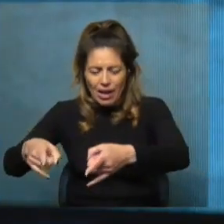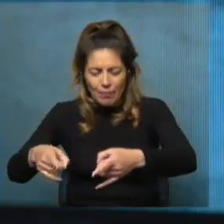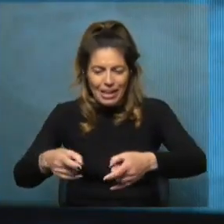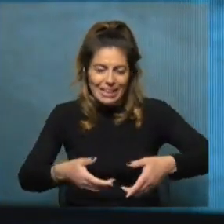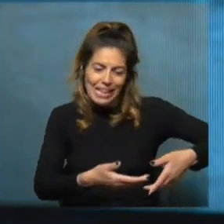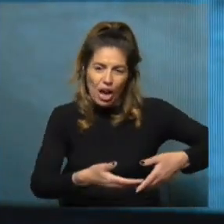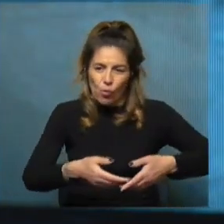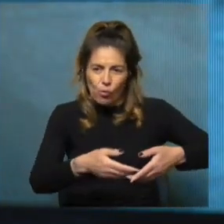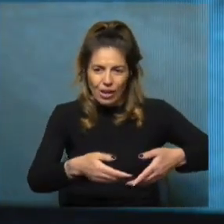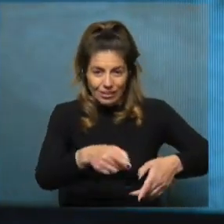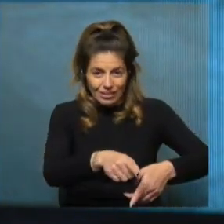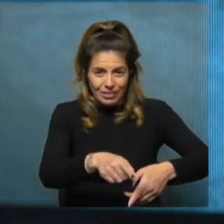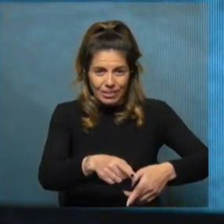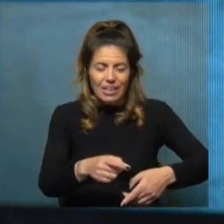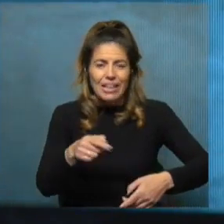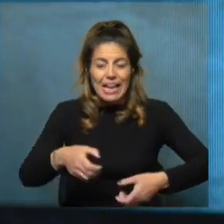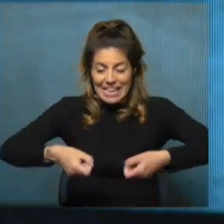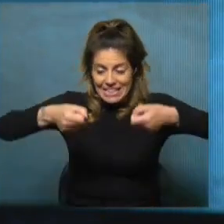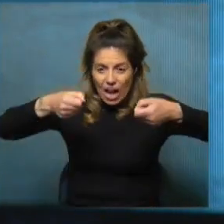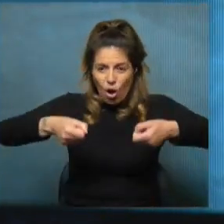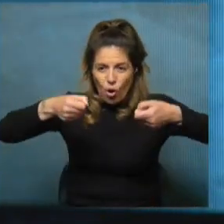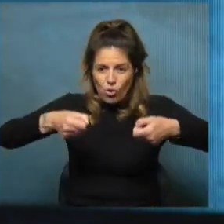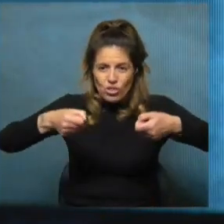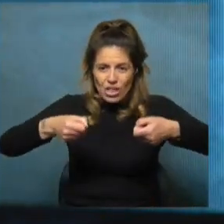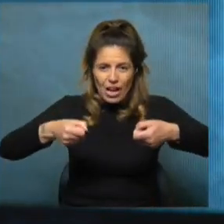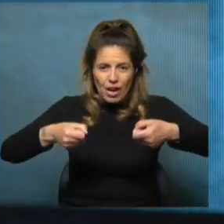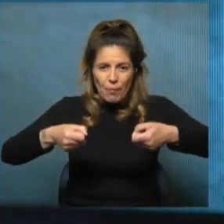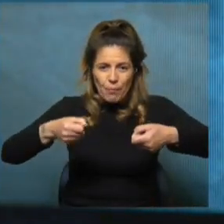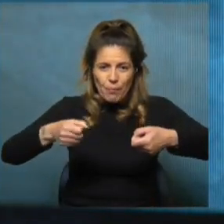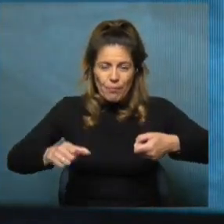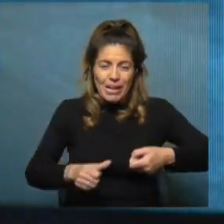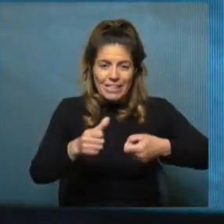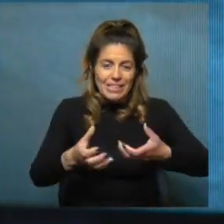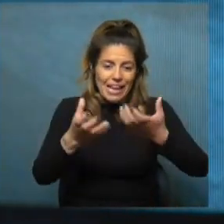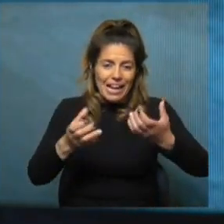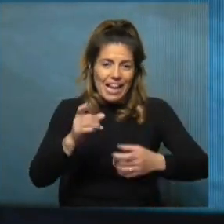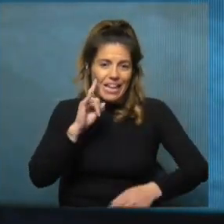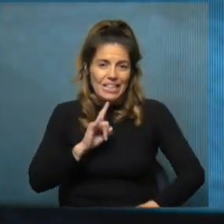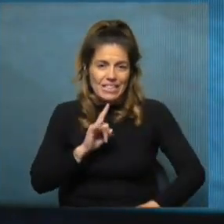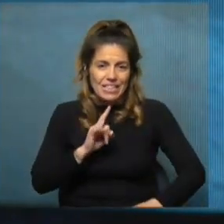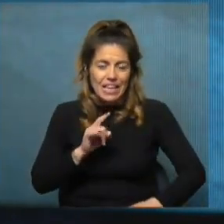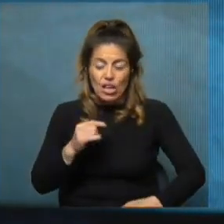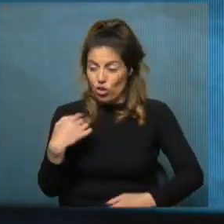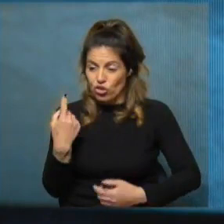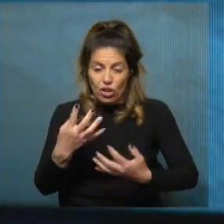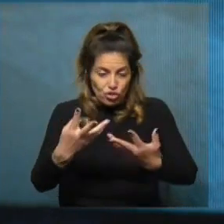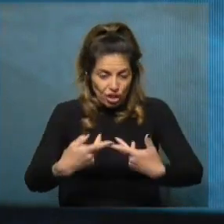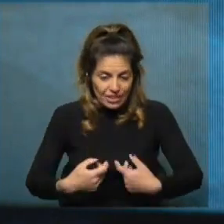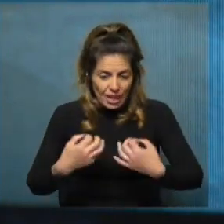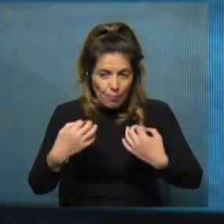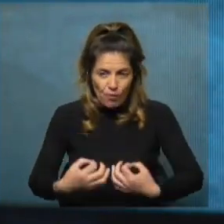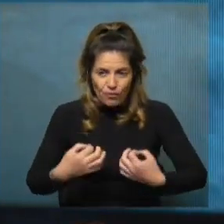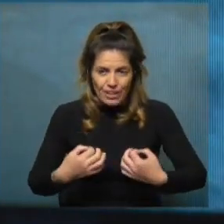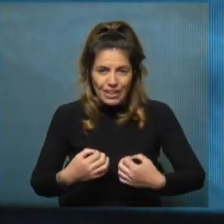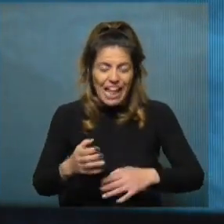tremenda y en esa olla se levantaba la persona que estaba encargada de ese día estábamos muy organizadas